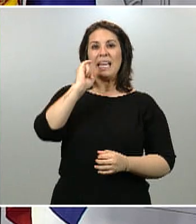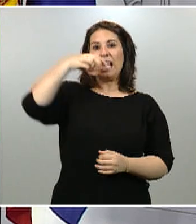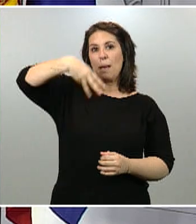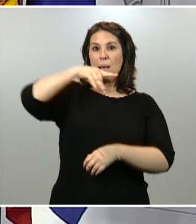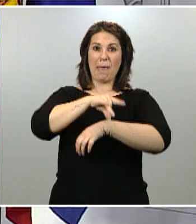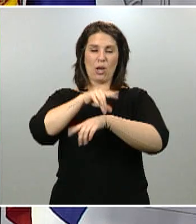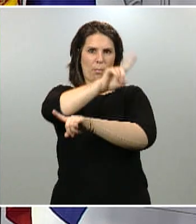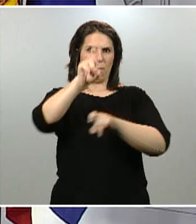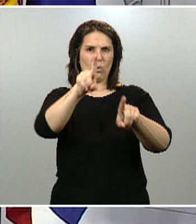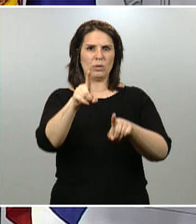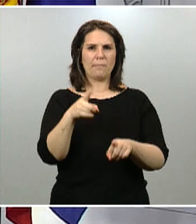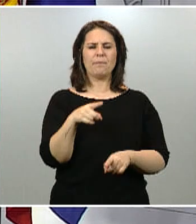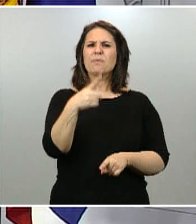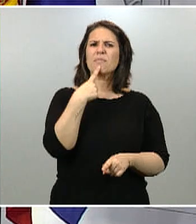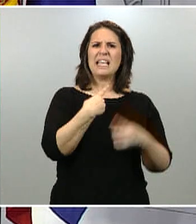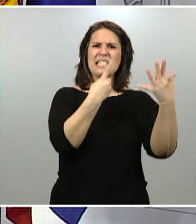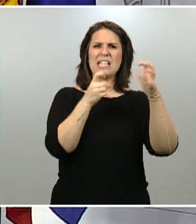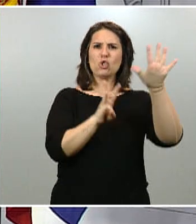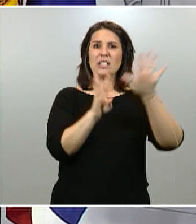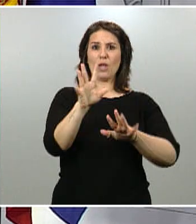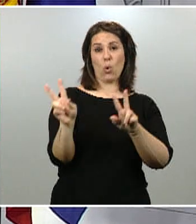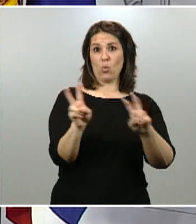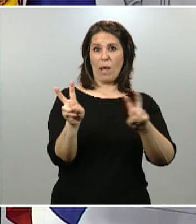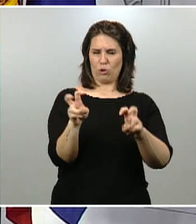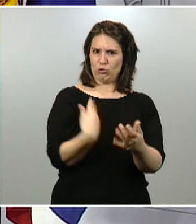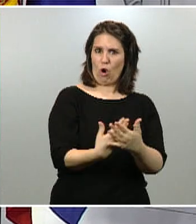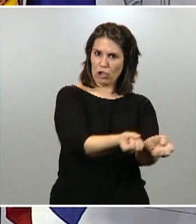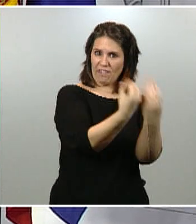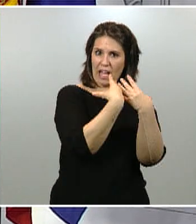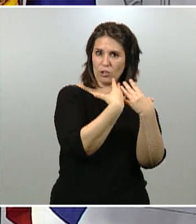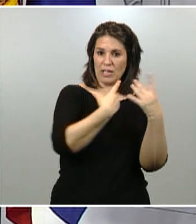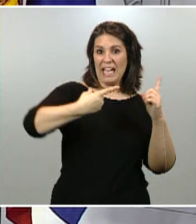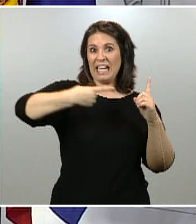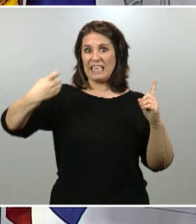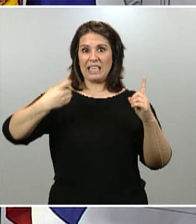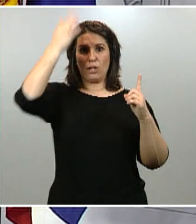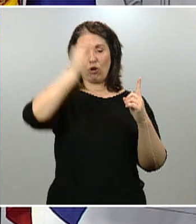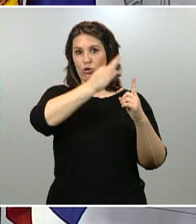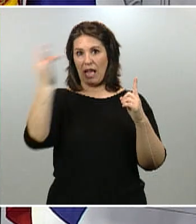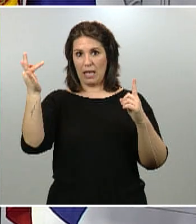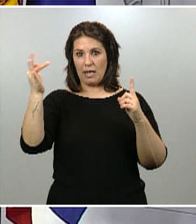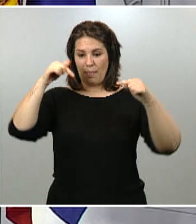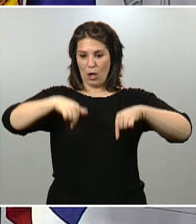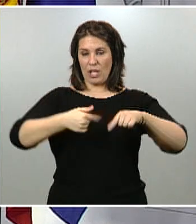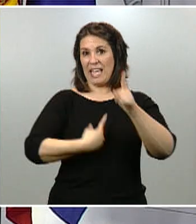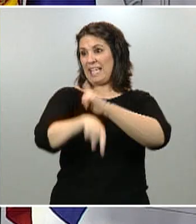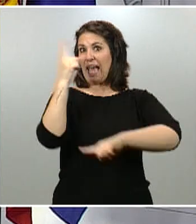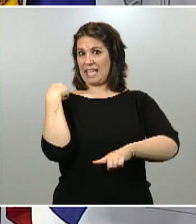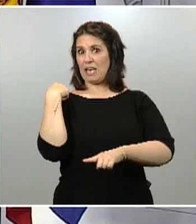hay 685 casos nuevos notificados y la resta entre los casos totales de hoy y los de ayer